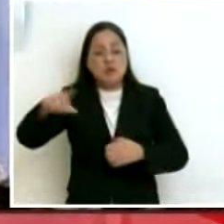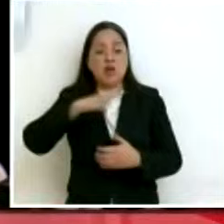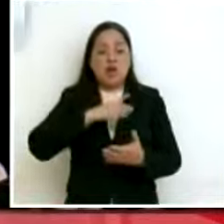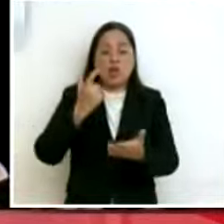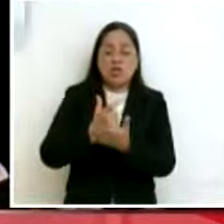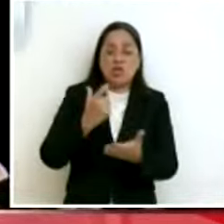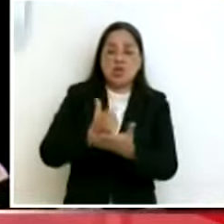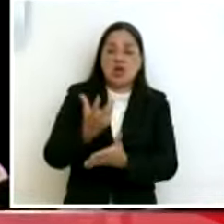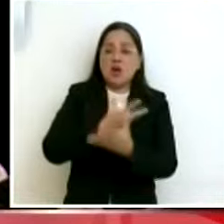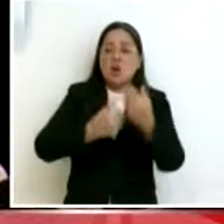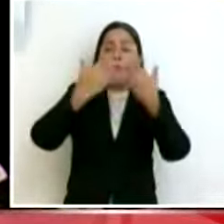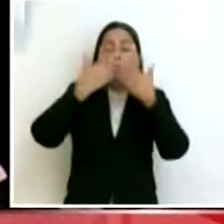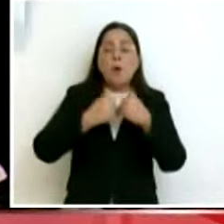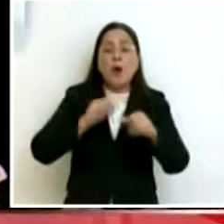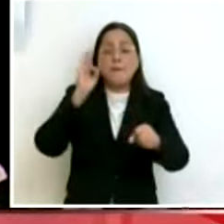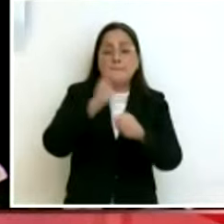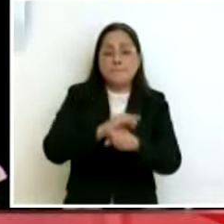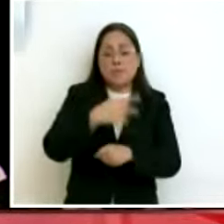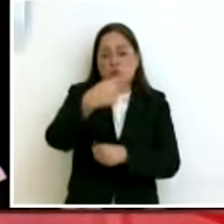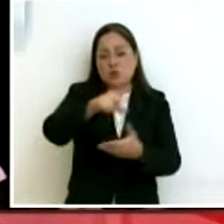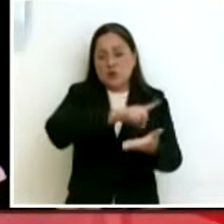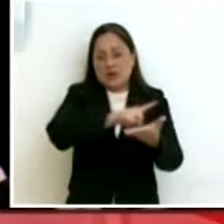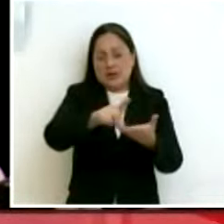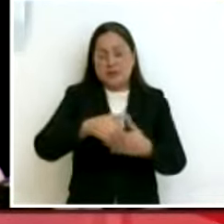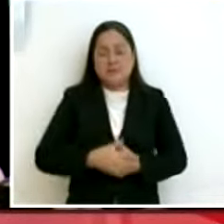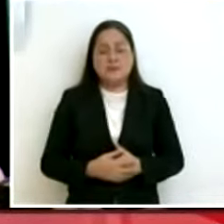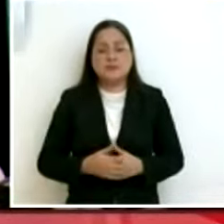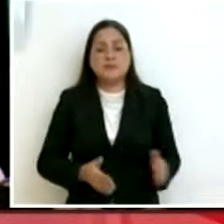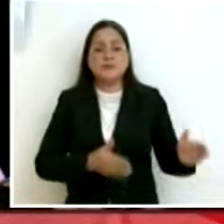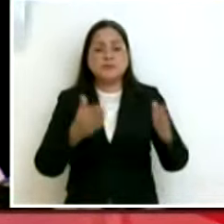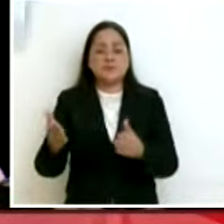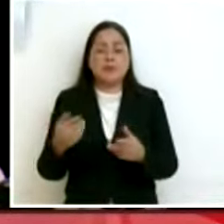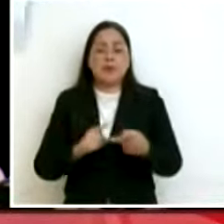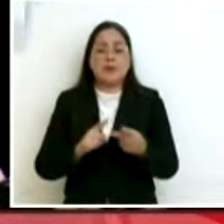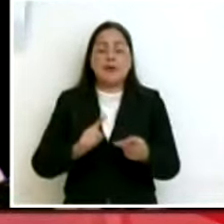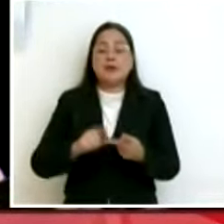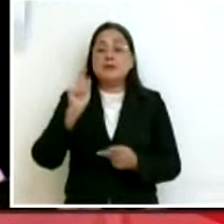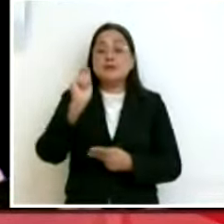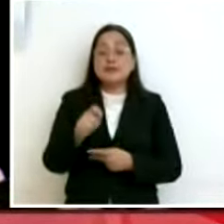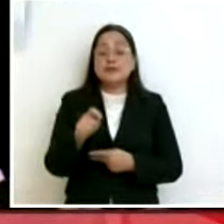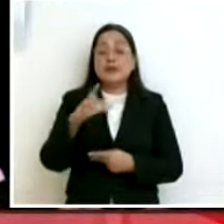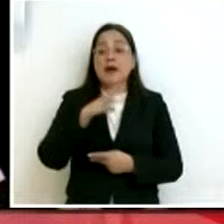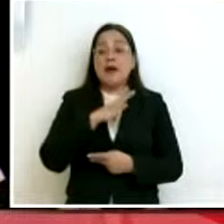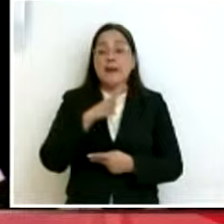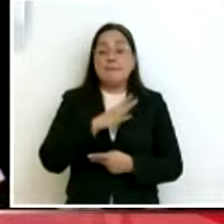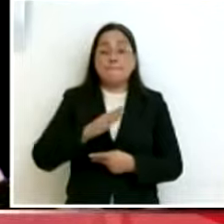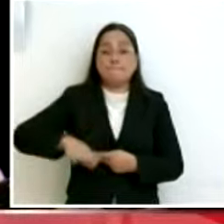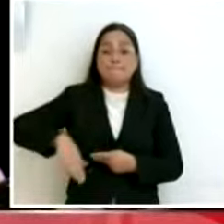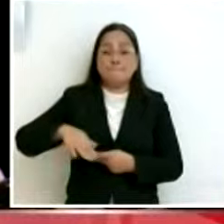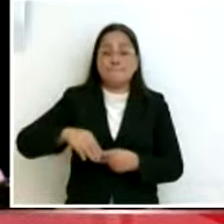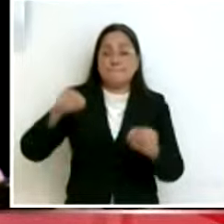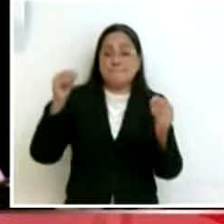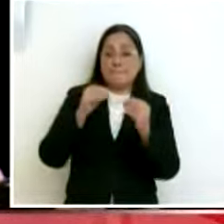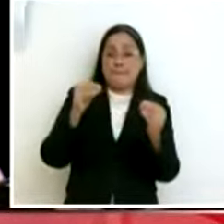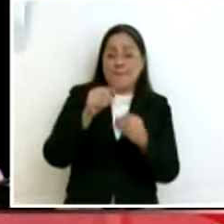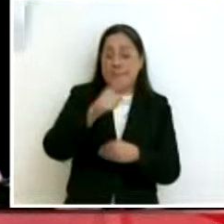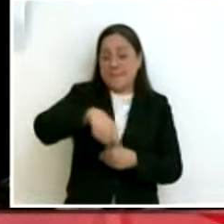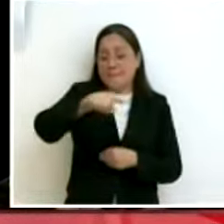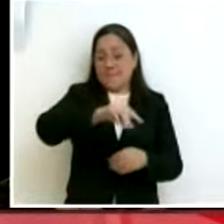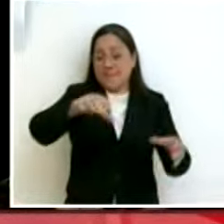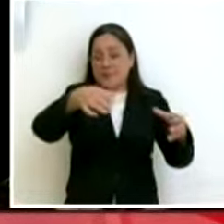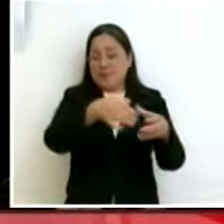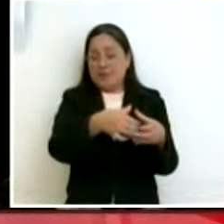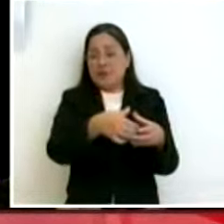supuesto desamparo a sus derechos. Segundo, que contrariamente a lo que alegan los detractores de